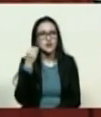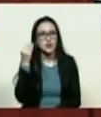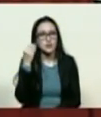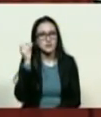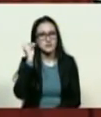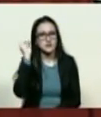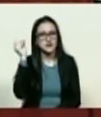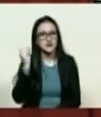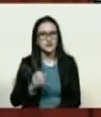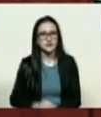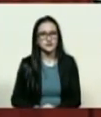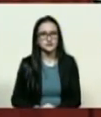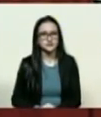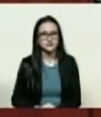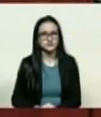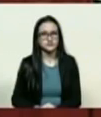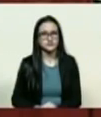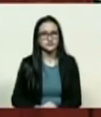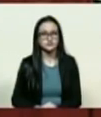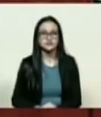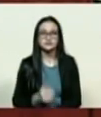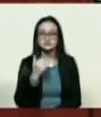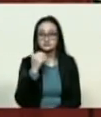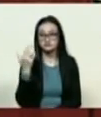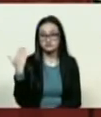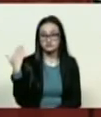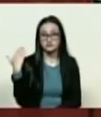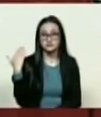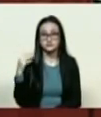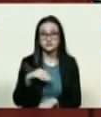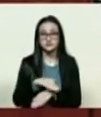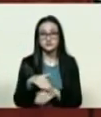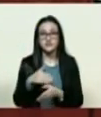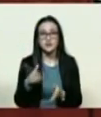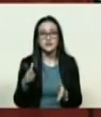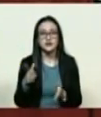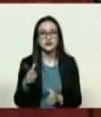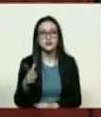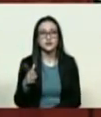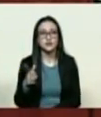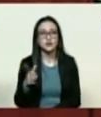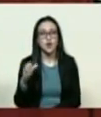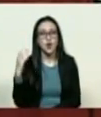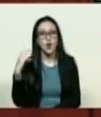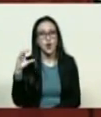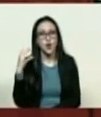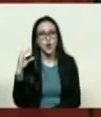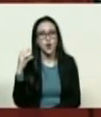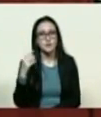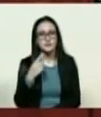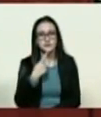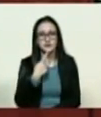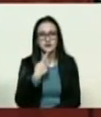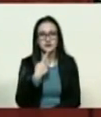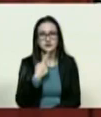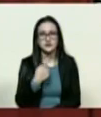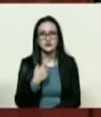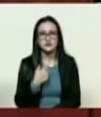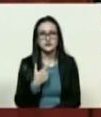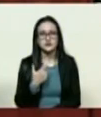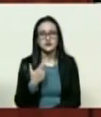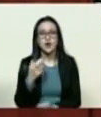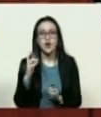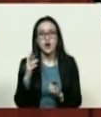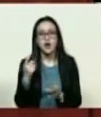que habría dicho hace algunas horas el ministro de Hacienda de Colombia. Decía que buscará